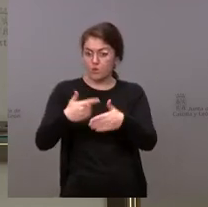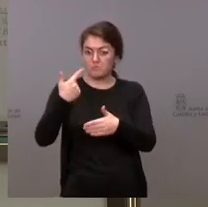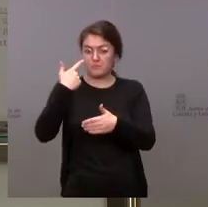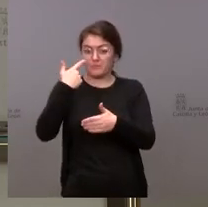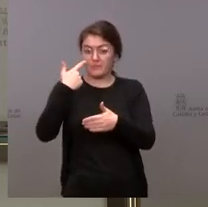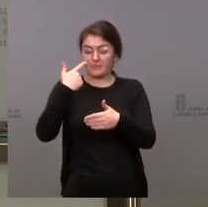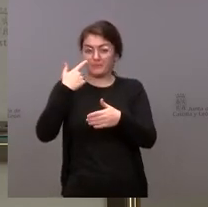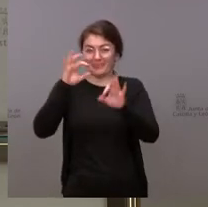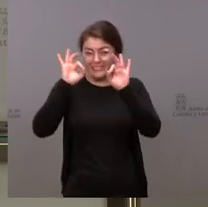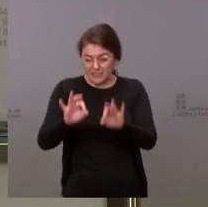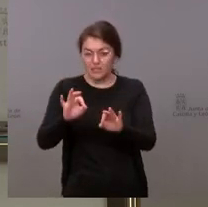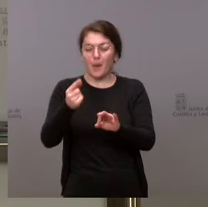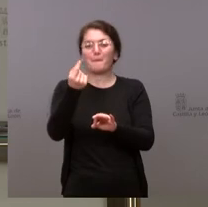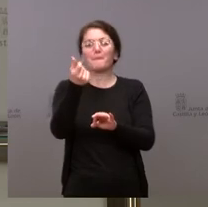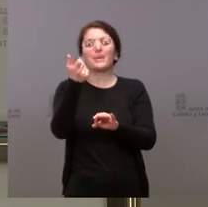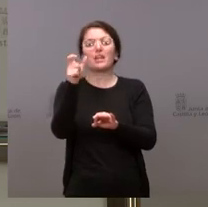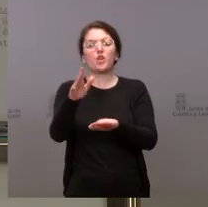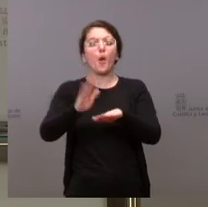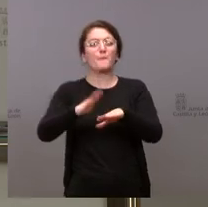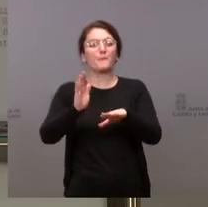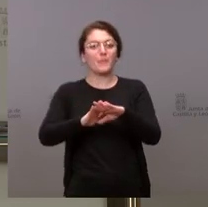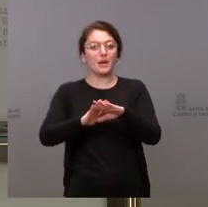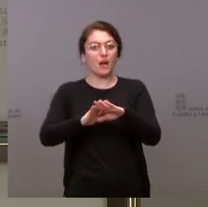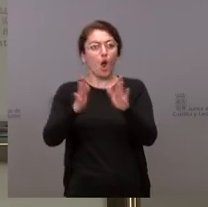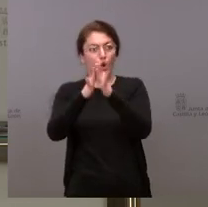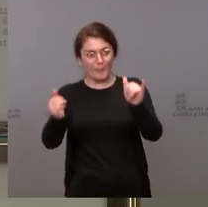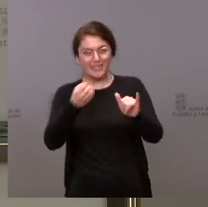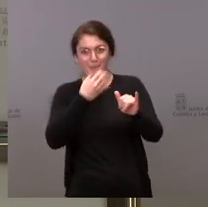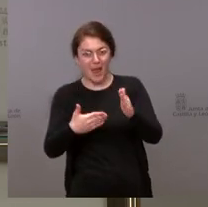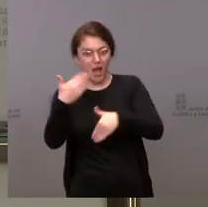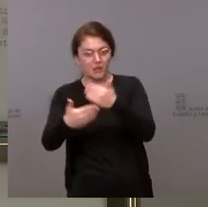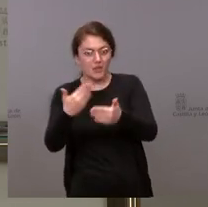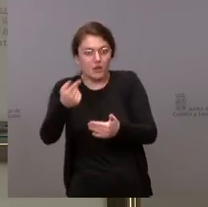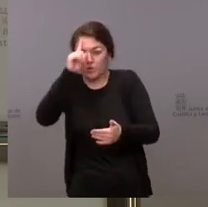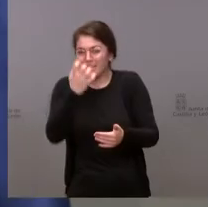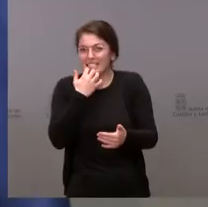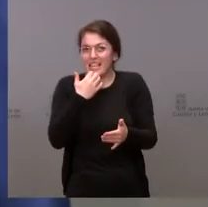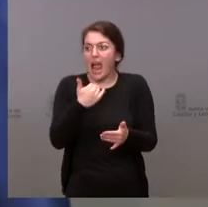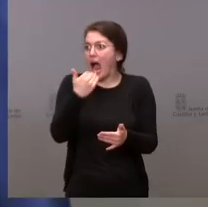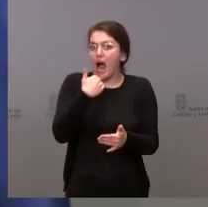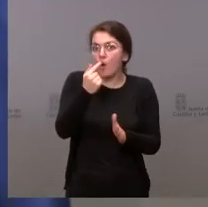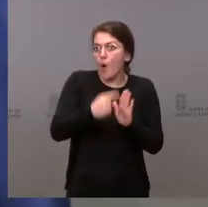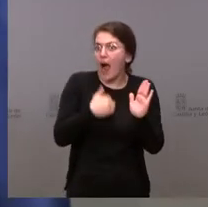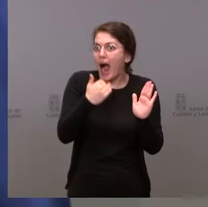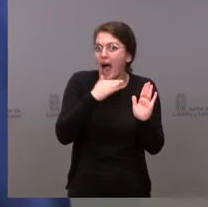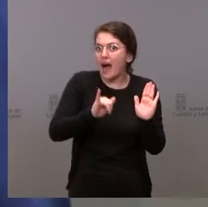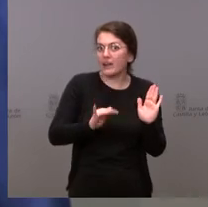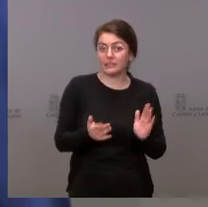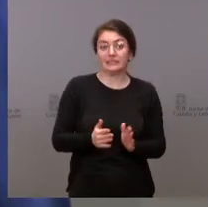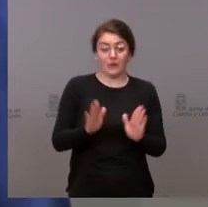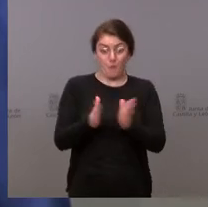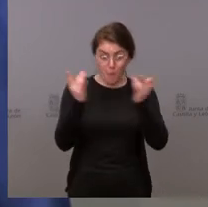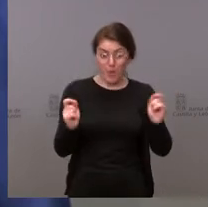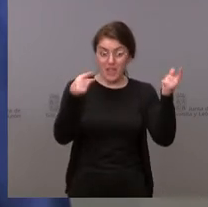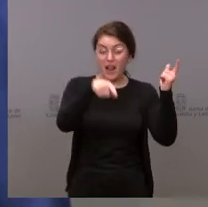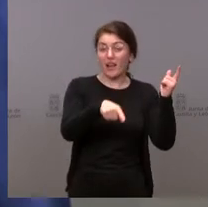actividad no sé si eso está de alguna manera previsto cómo lo van a hacer si en el bocyl lo que se establece es el